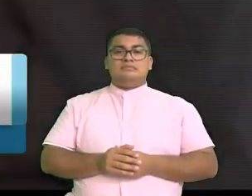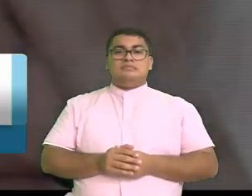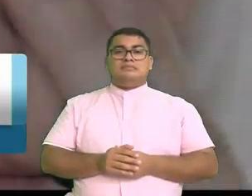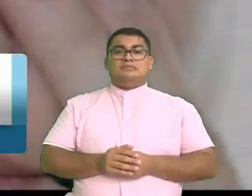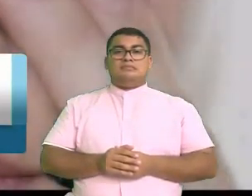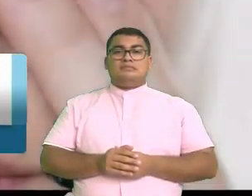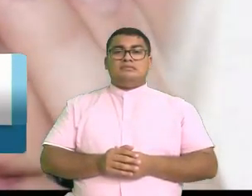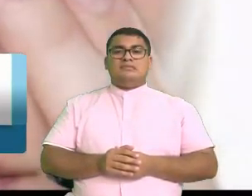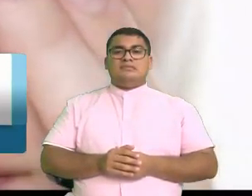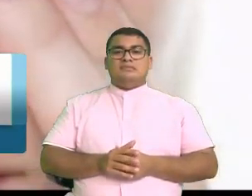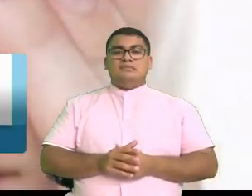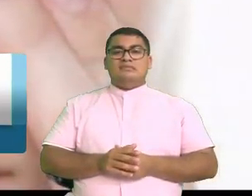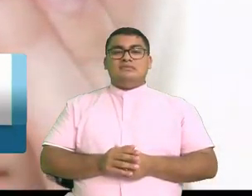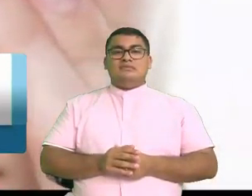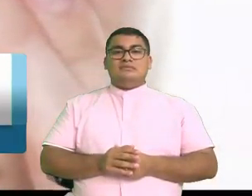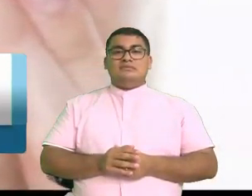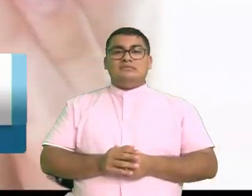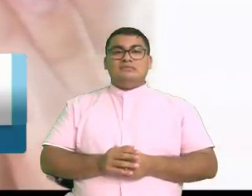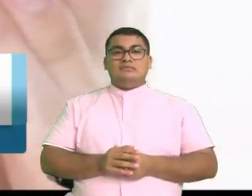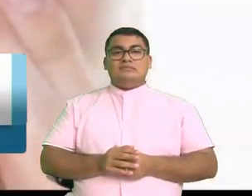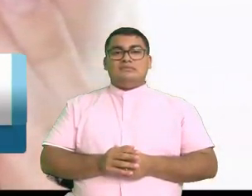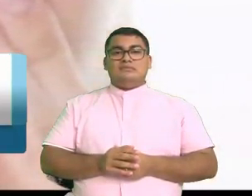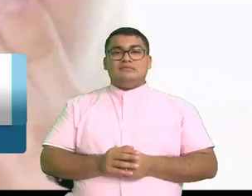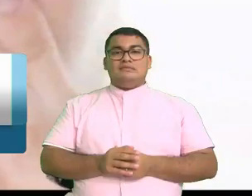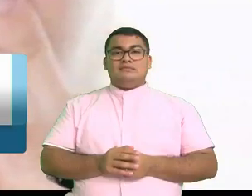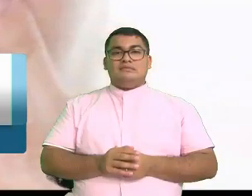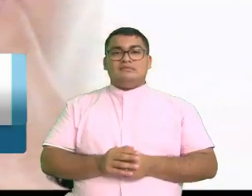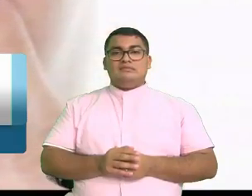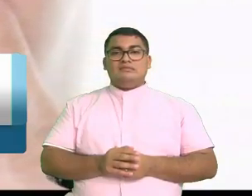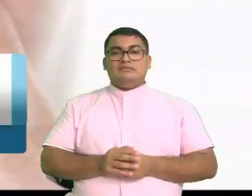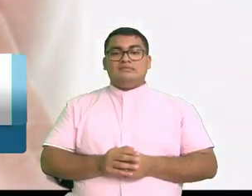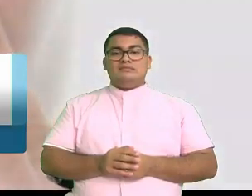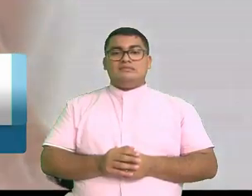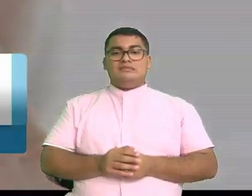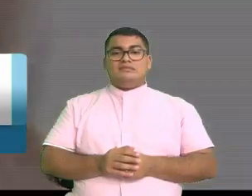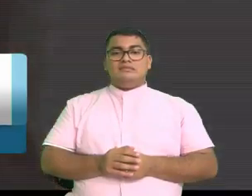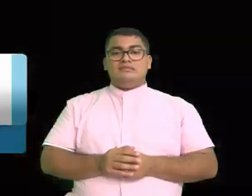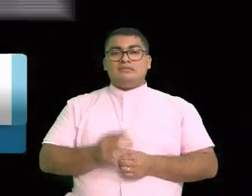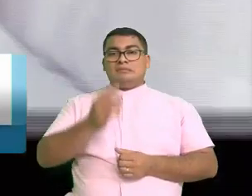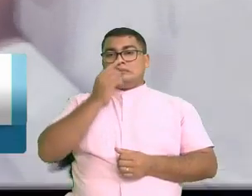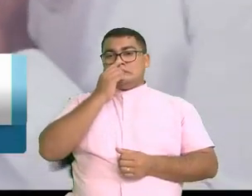cornetes, ellos, porque la nariz tiene una función de